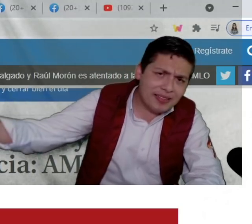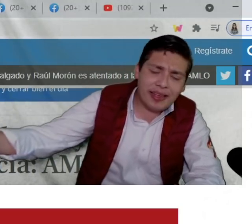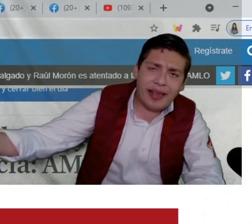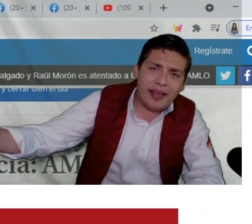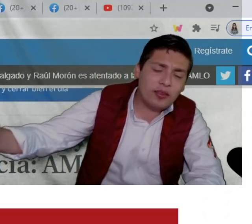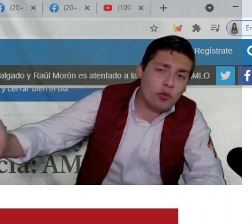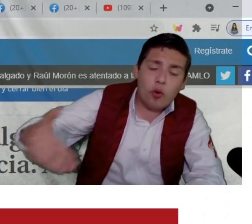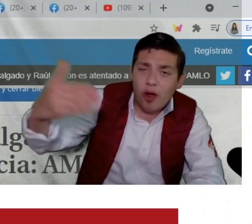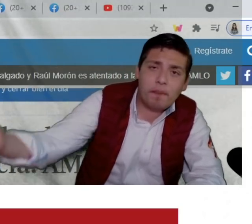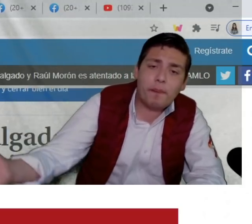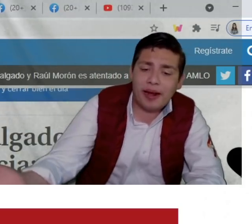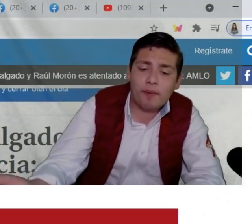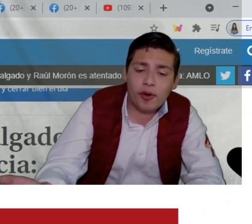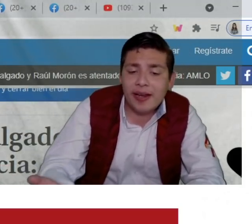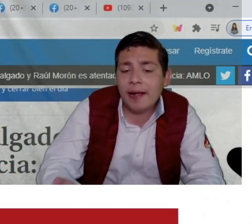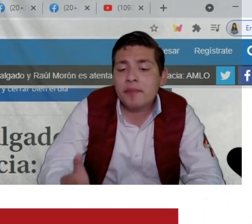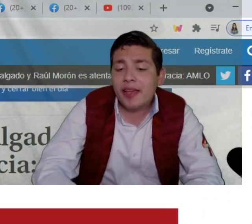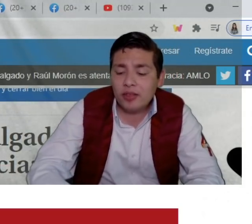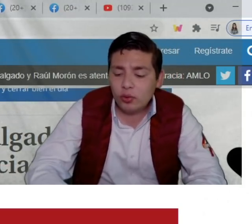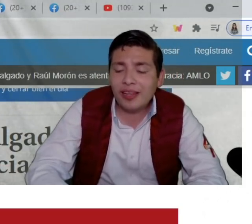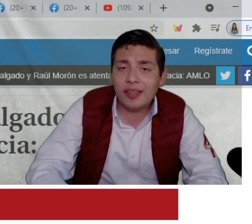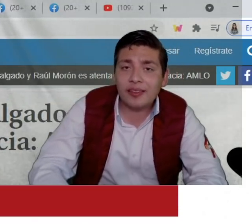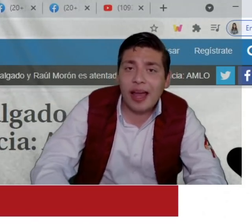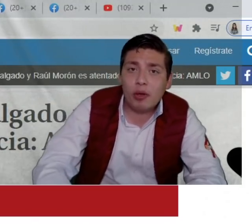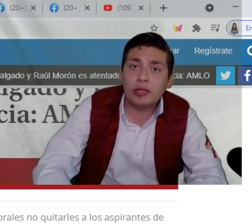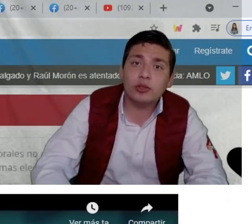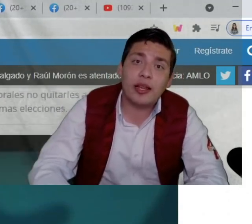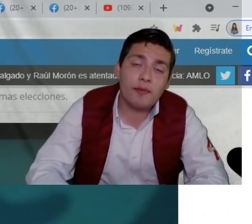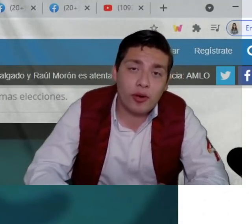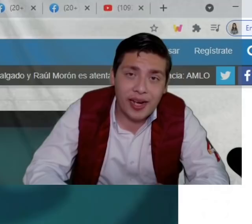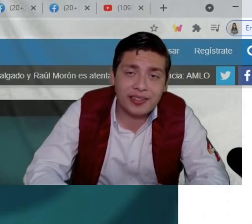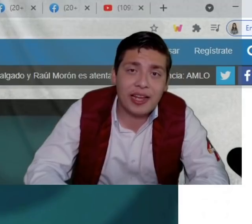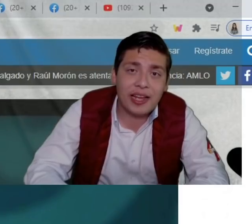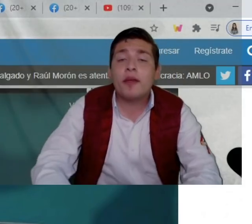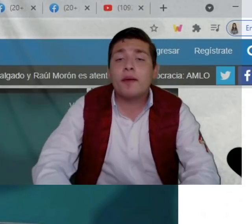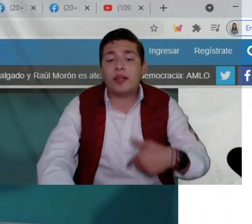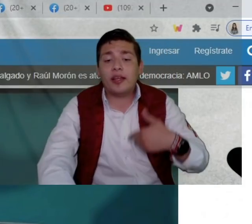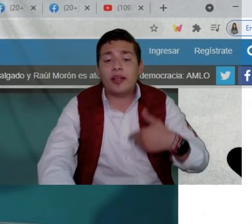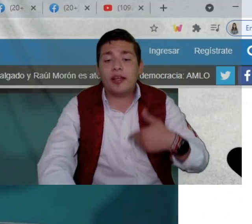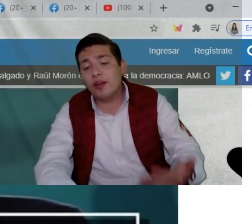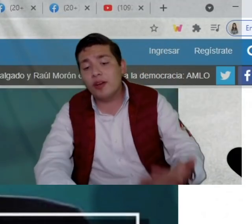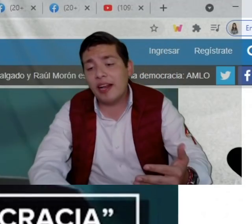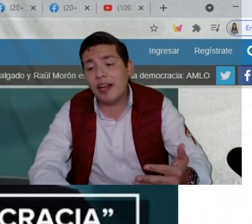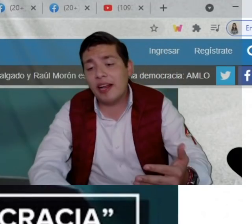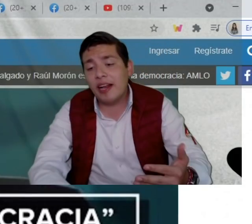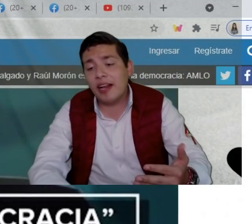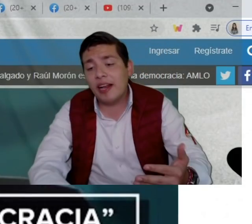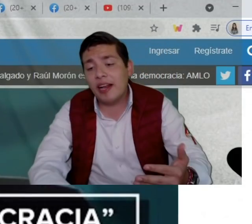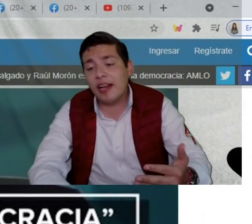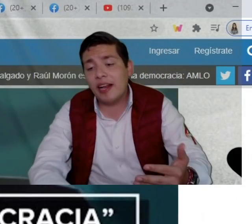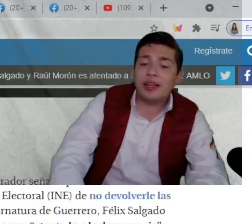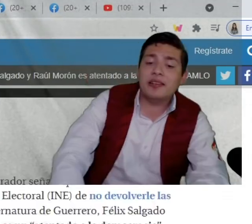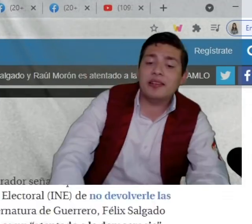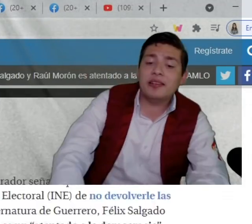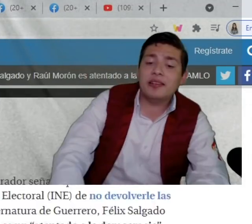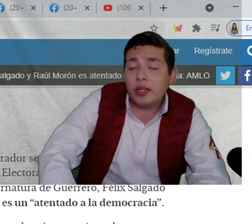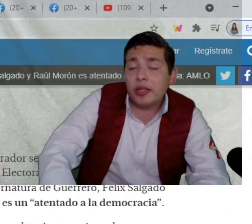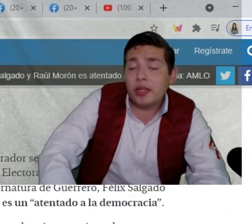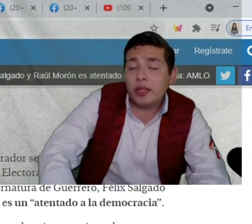aún más que es un golpe para Morena, es un atentado a nuestra democracia, porque nos demuestra que los consejeros